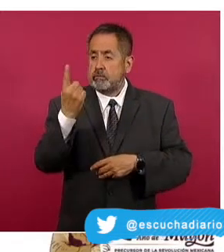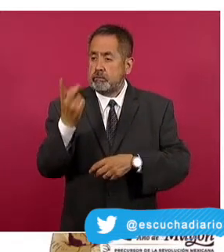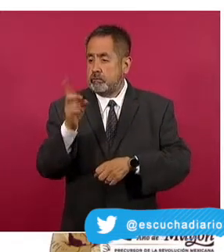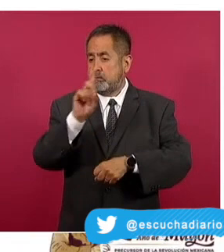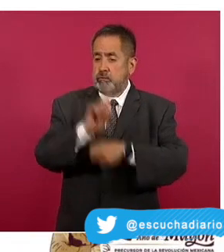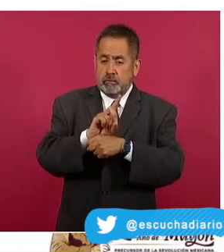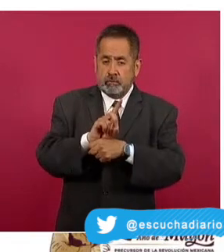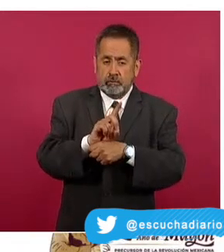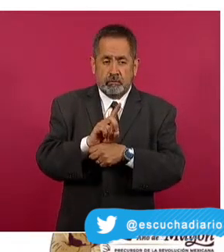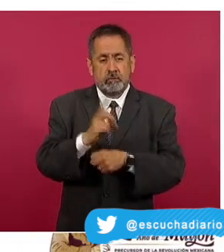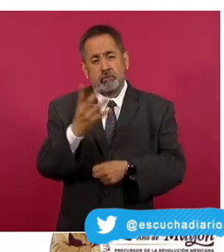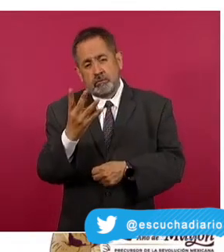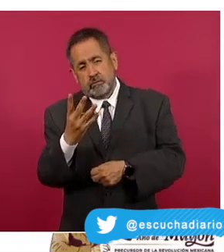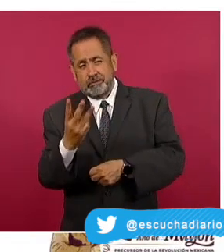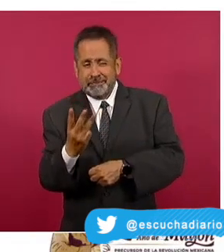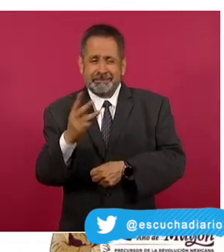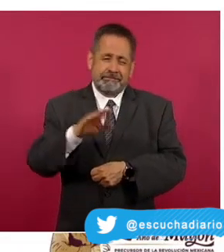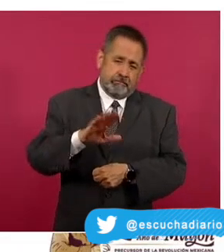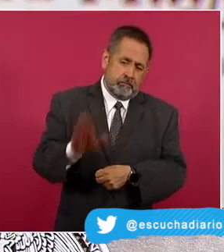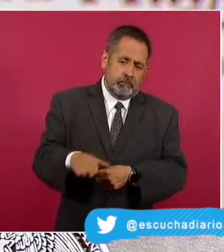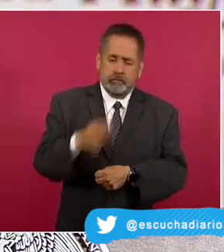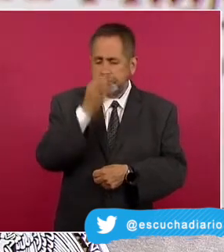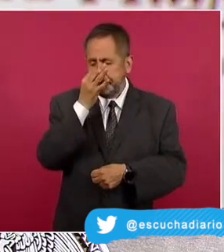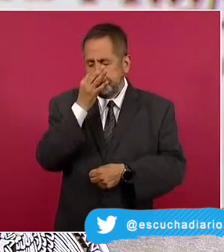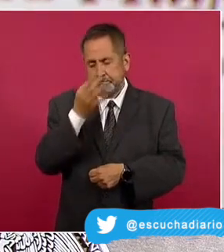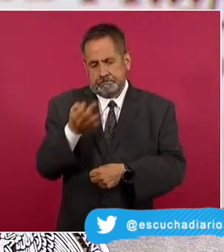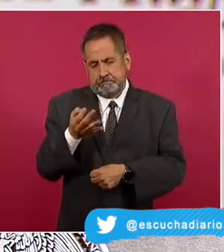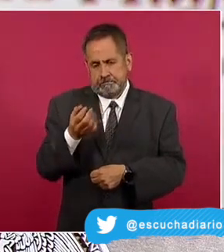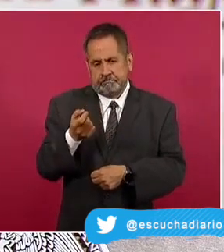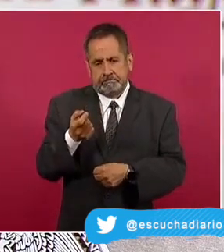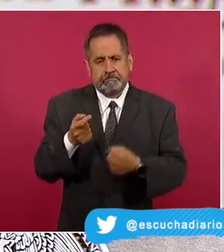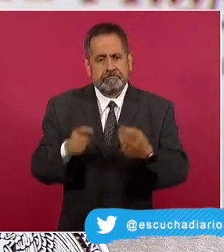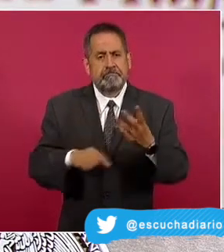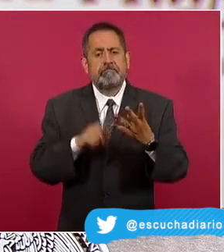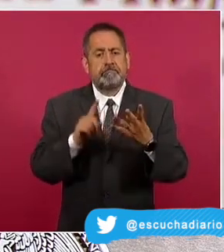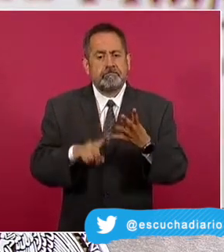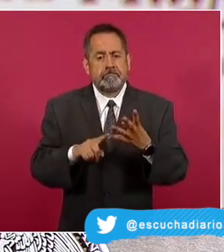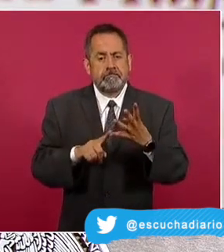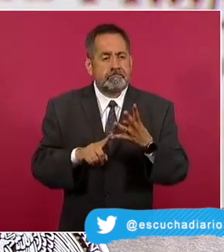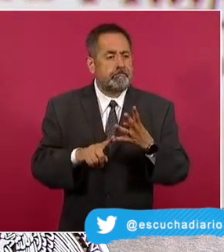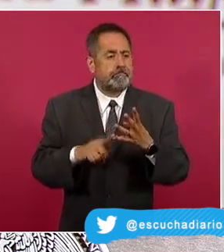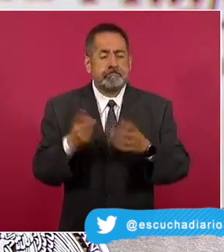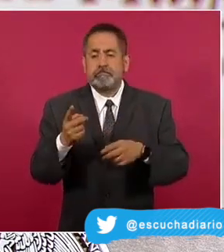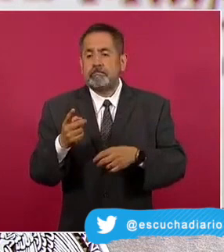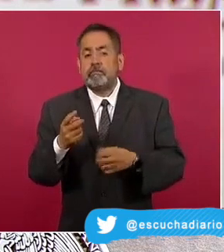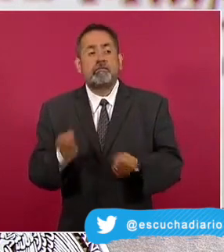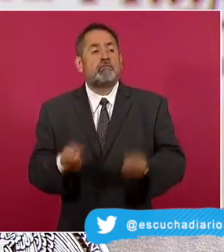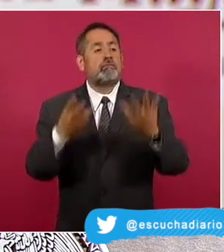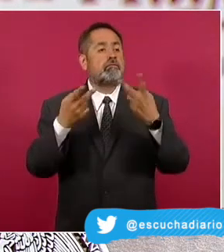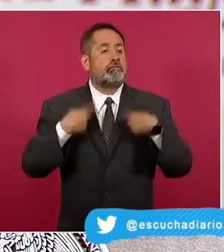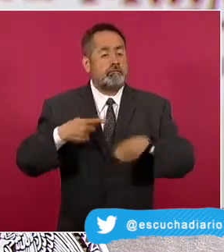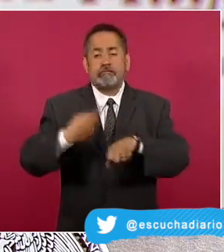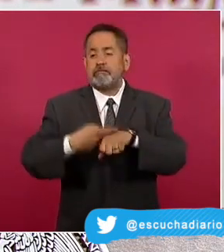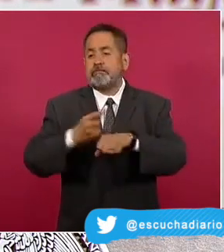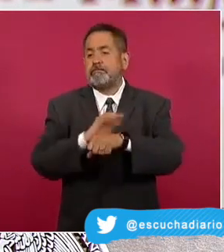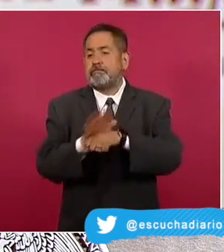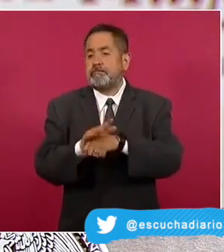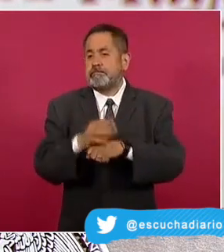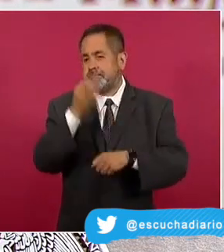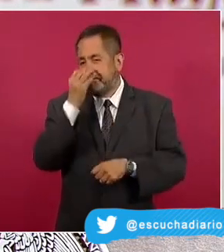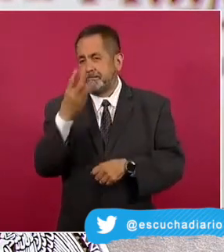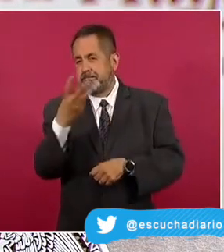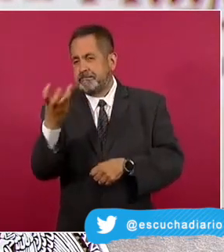jabón o aplicación de alcohol gel al 70% las veces que sea necesario. Ventilación en espacios cerrados.